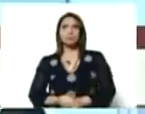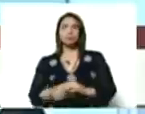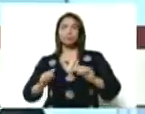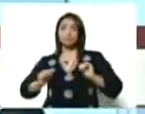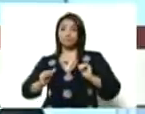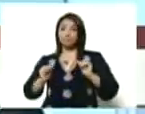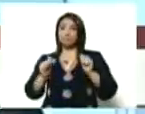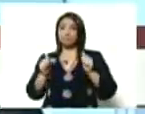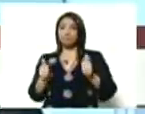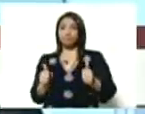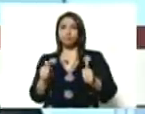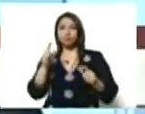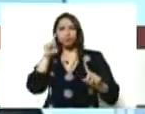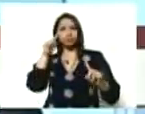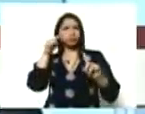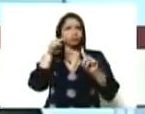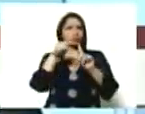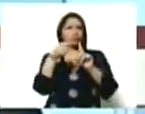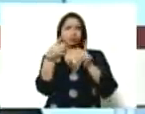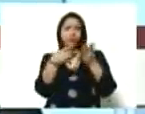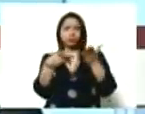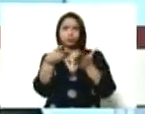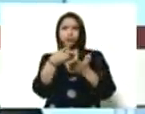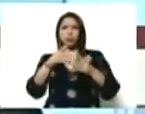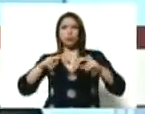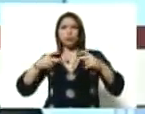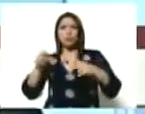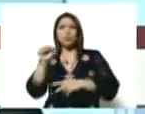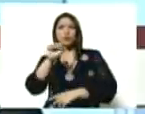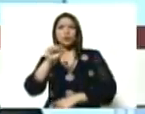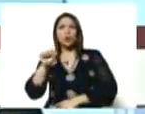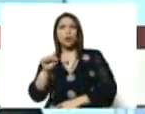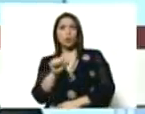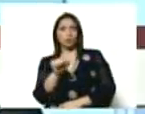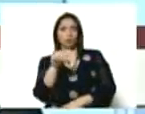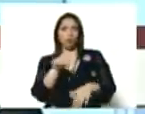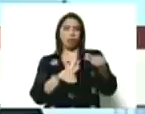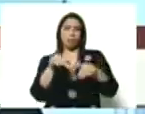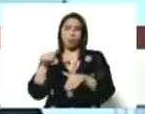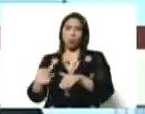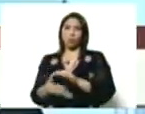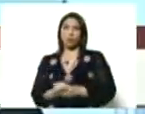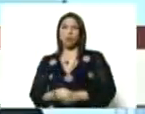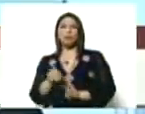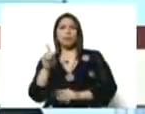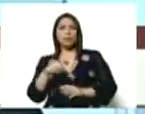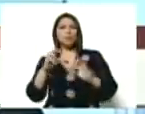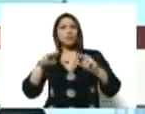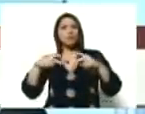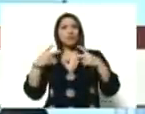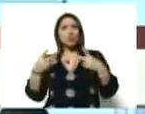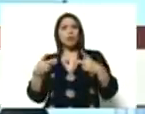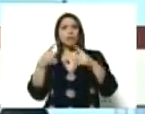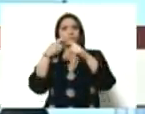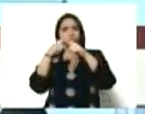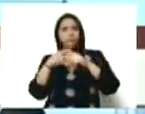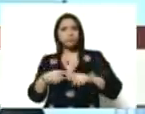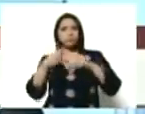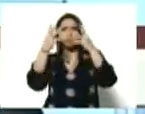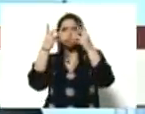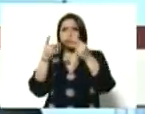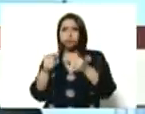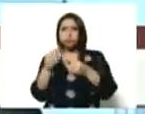empezamos el reto de diseñar un nuevo software de votación y un nuevo software de totalización con características